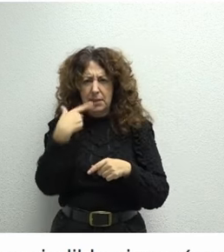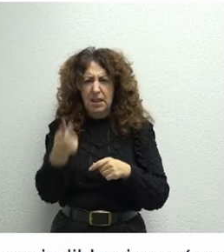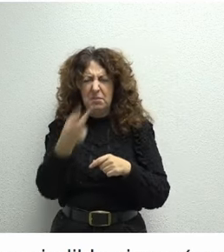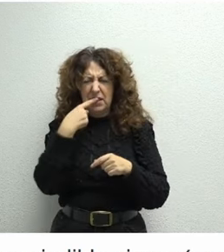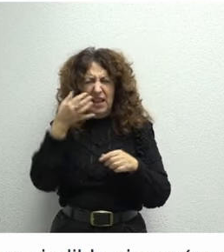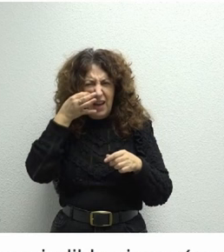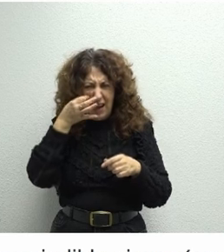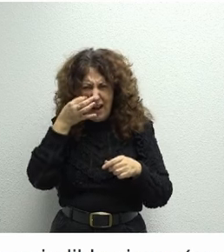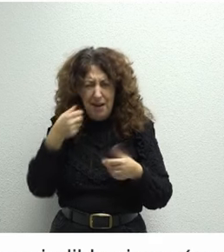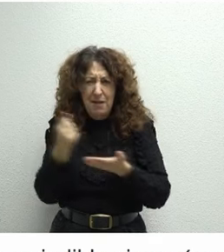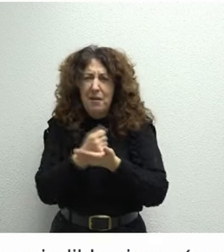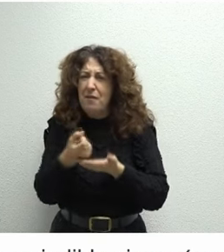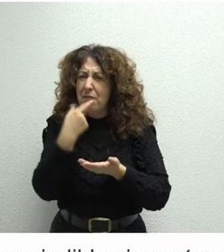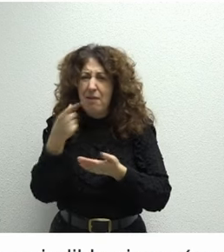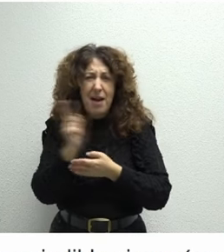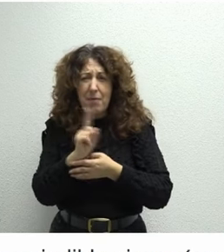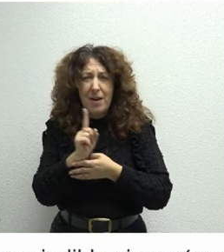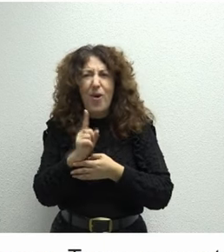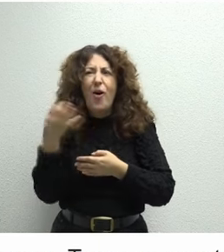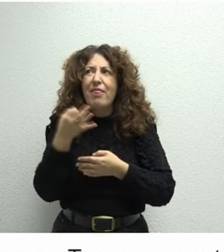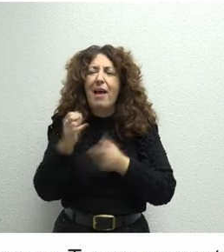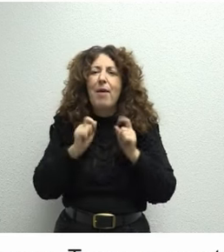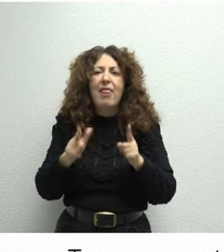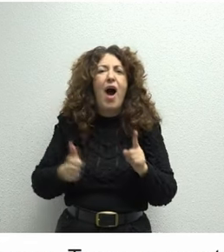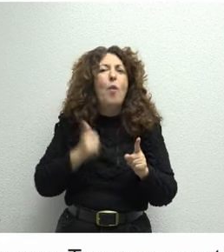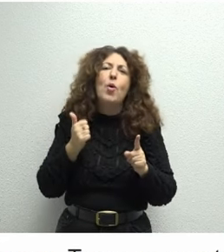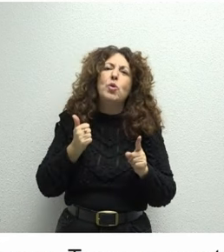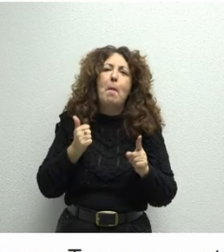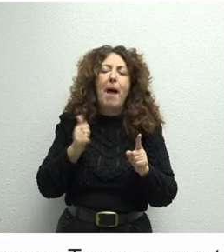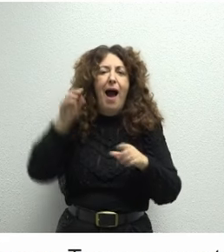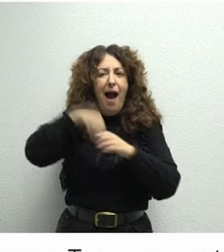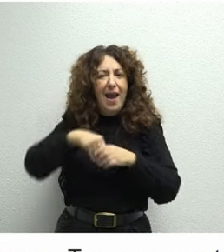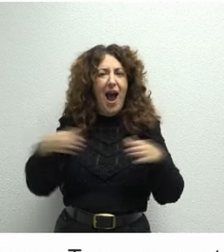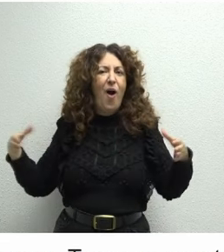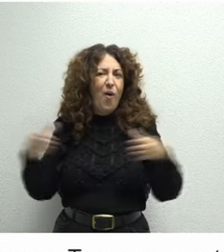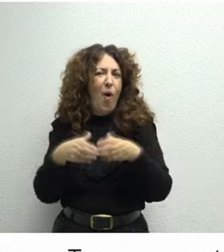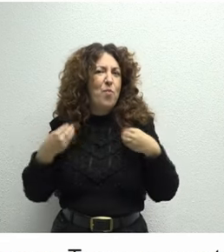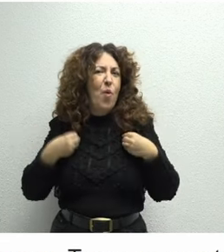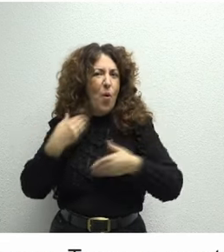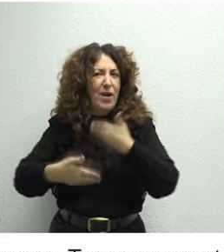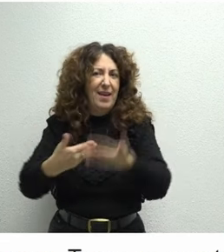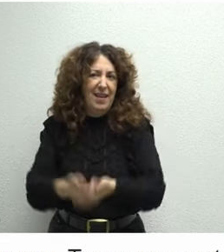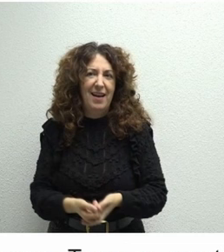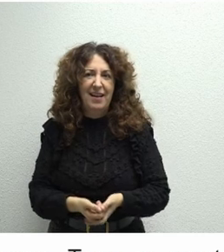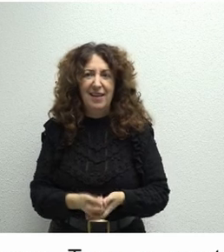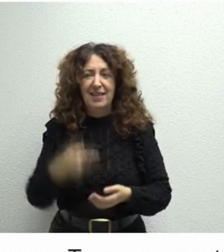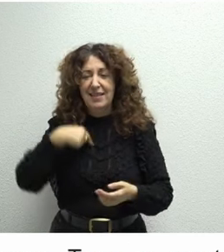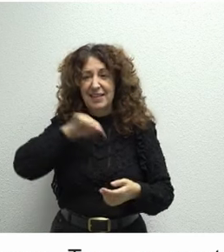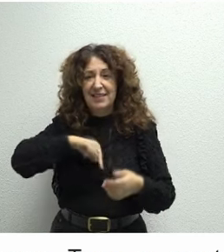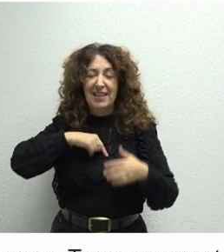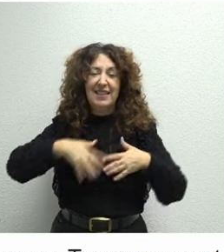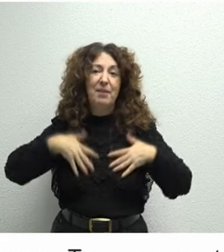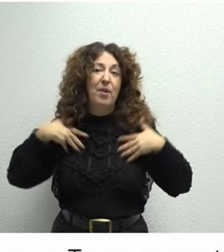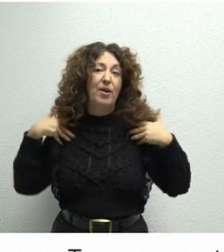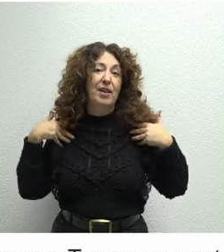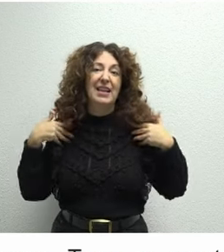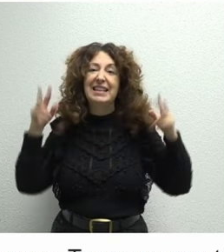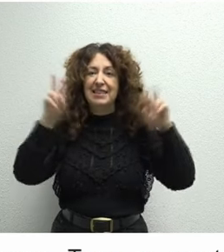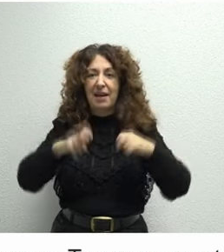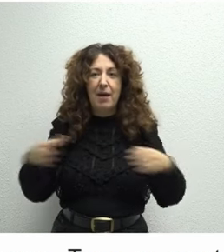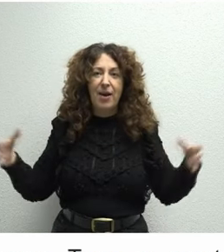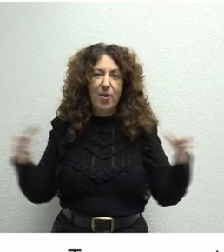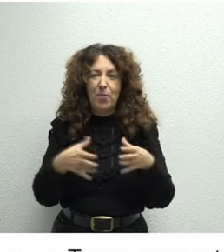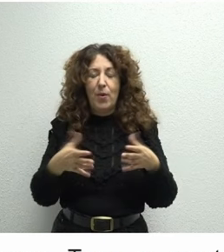fármaco sino una oportunidad en la comunidad no y ahora me me he emocionado con el con la comunidad y